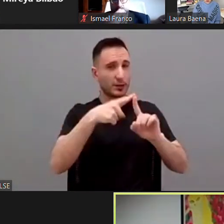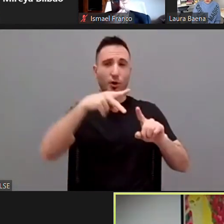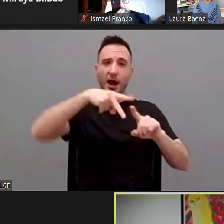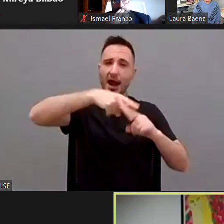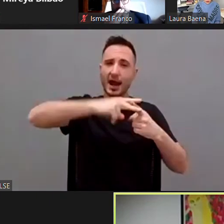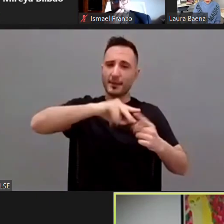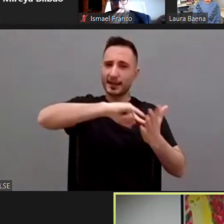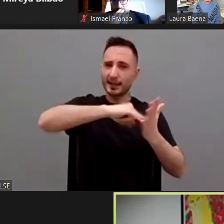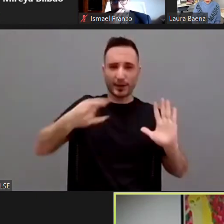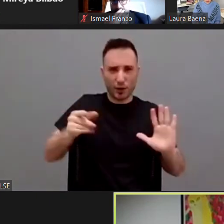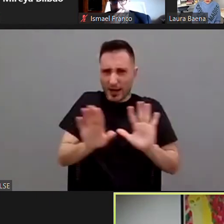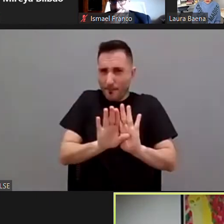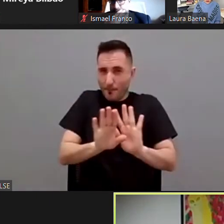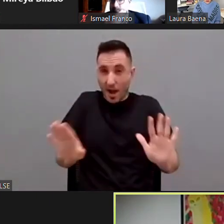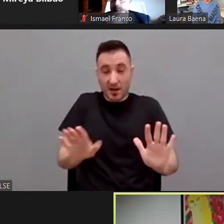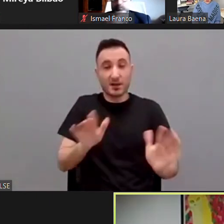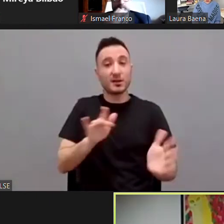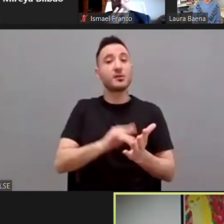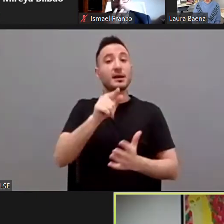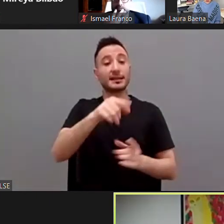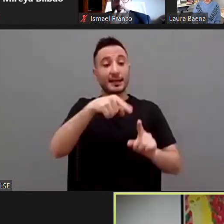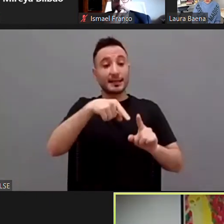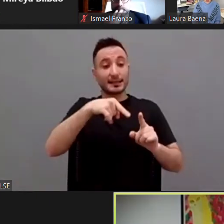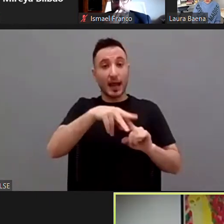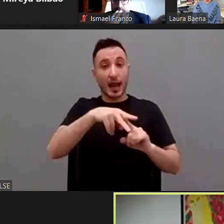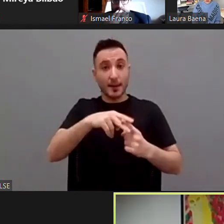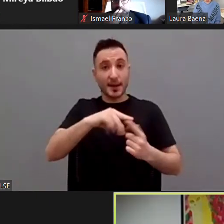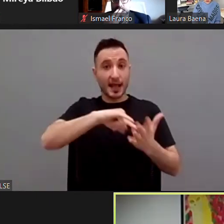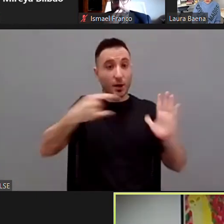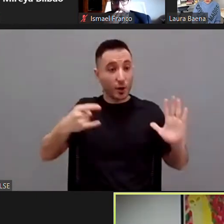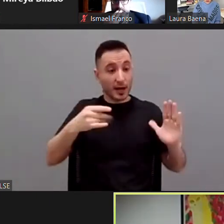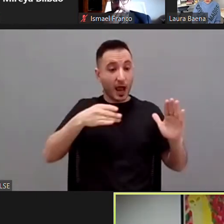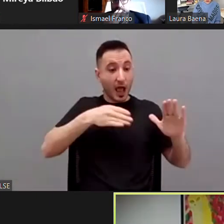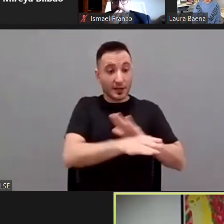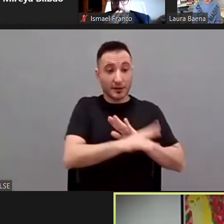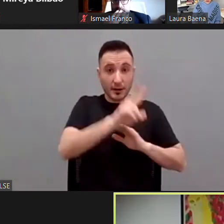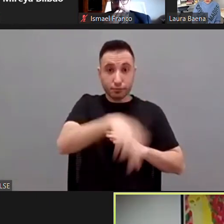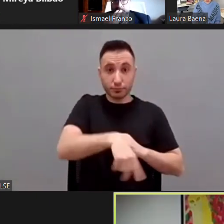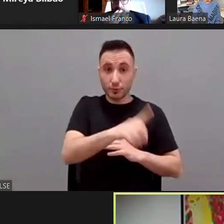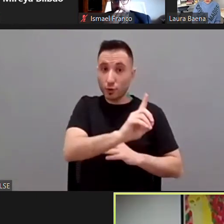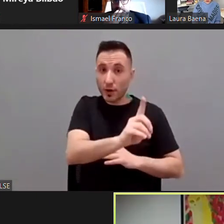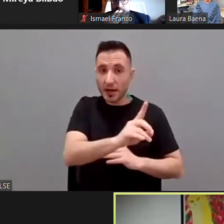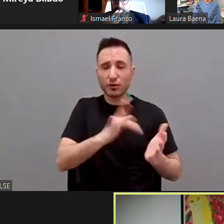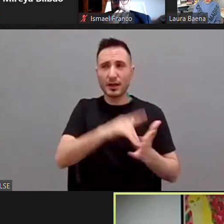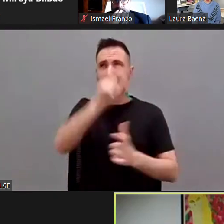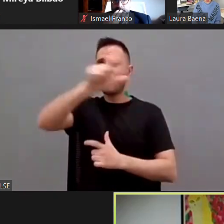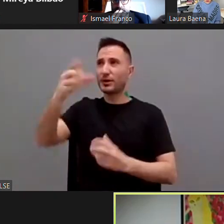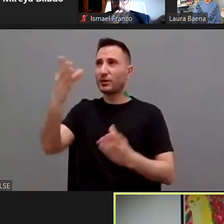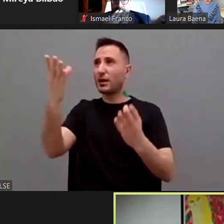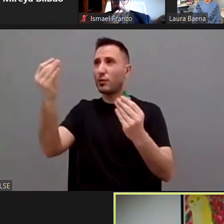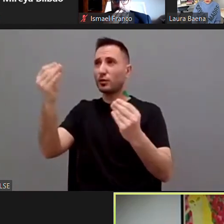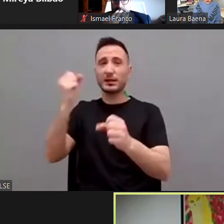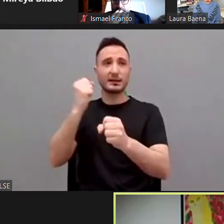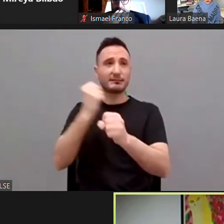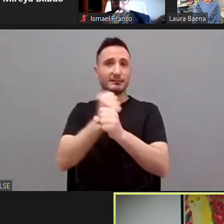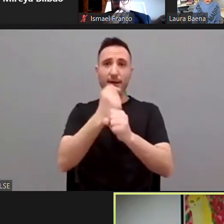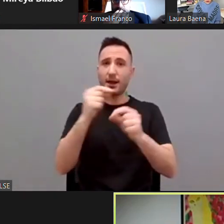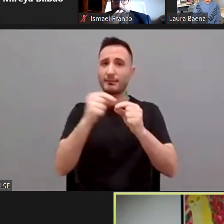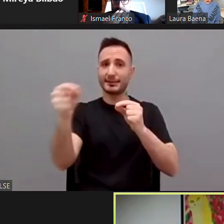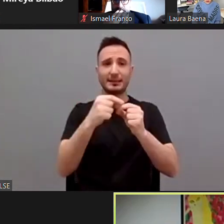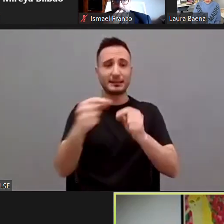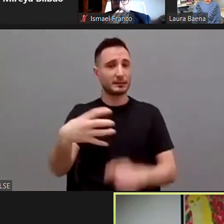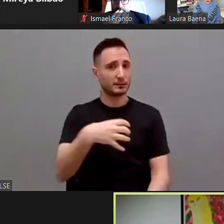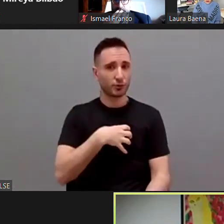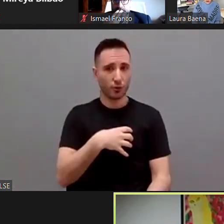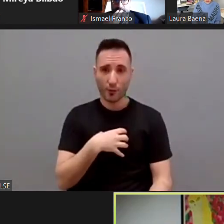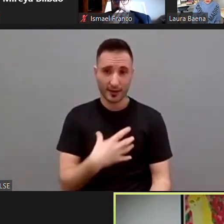cual, si esas herramientas tecnológicas no son accesibles, muchas personas no podrán teletrabajar. Aparte de todo